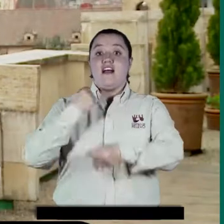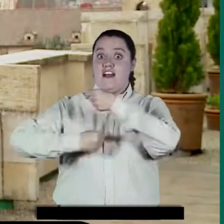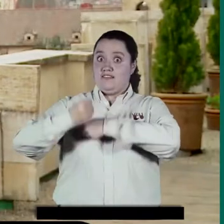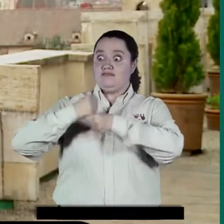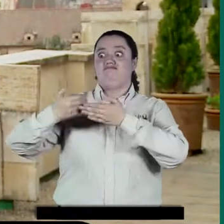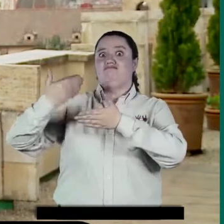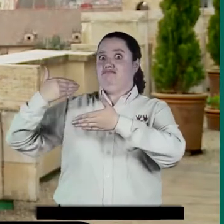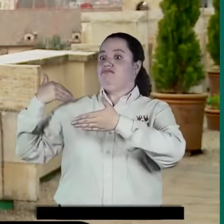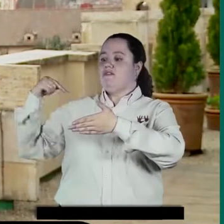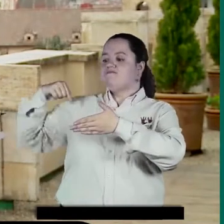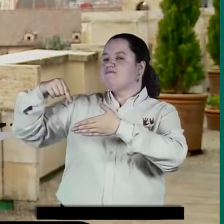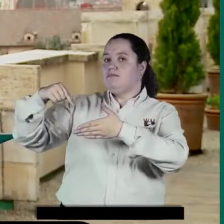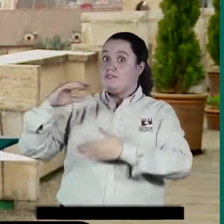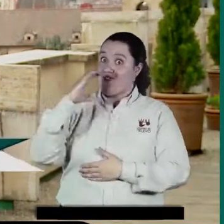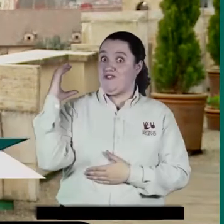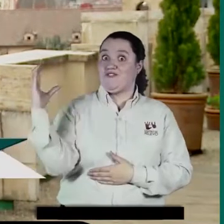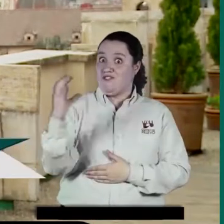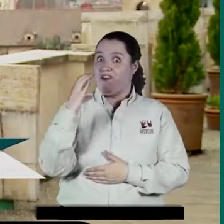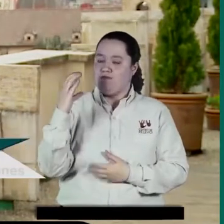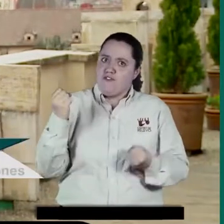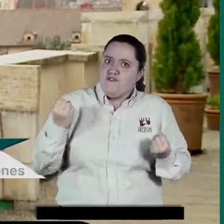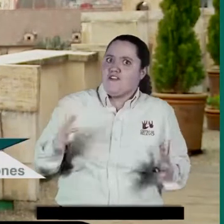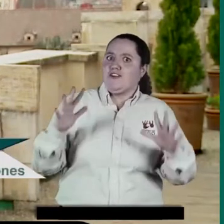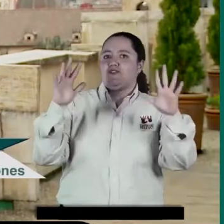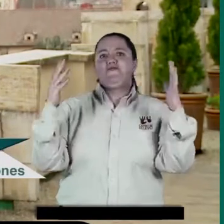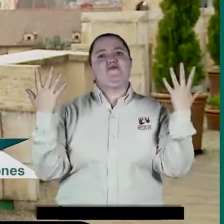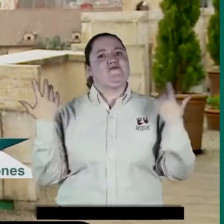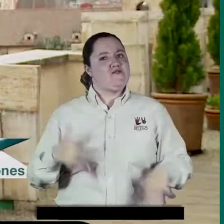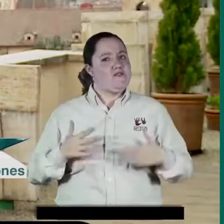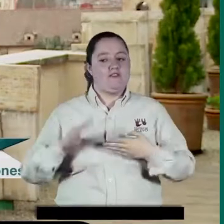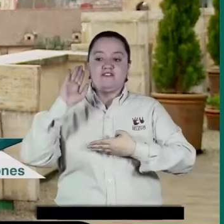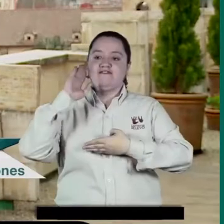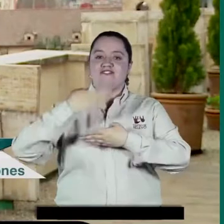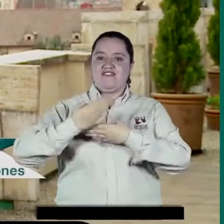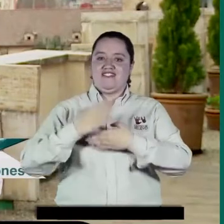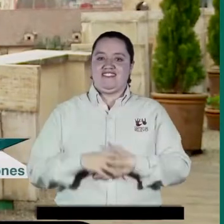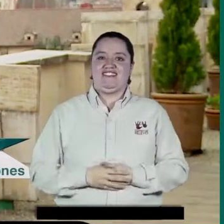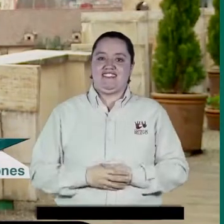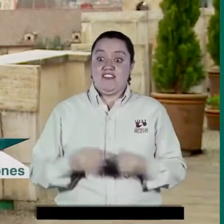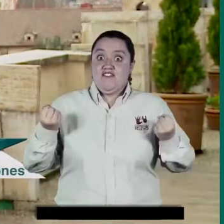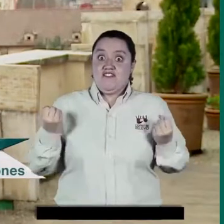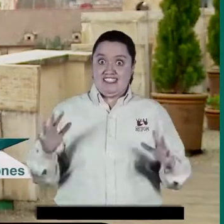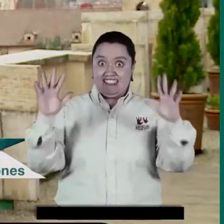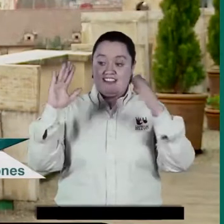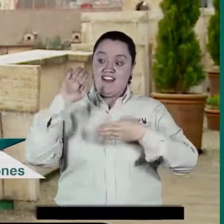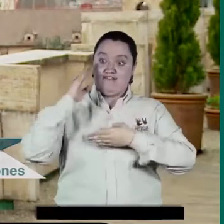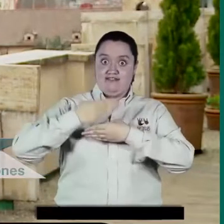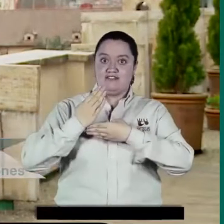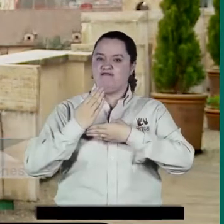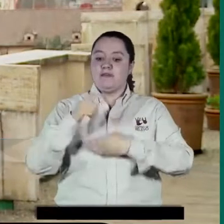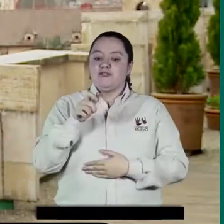desde hace ya varios años se viene realizando en colombia un maravilloso festival que se llama smart films ese